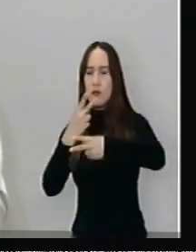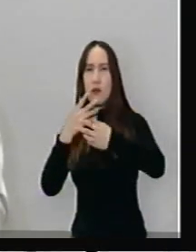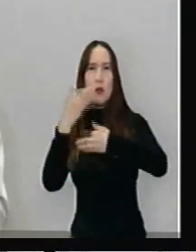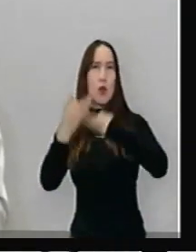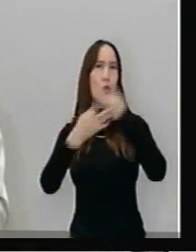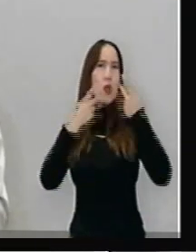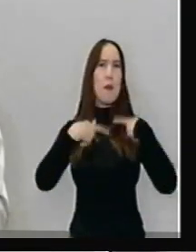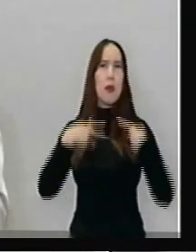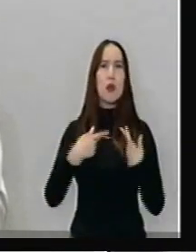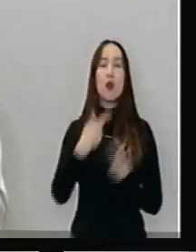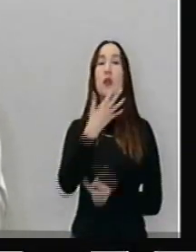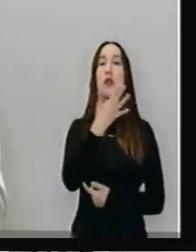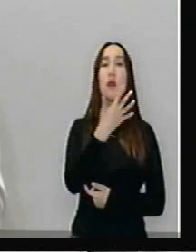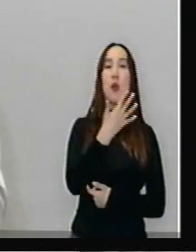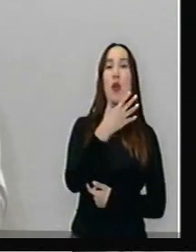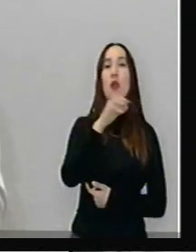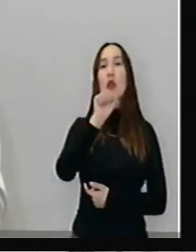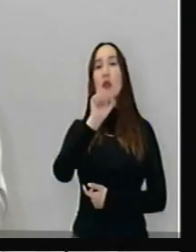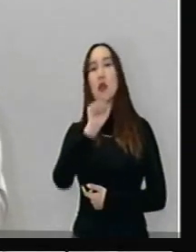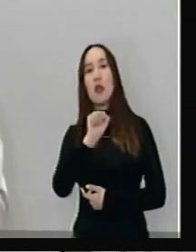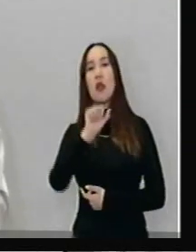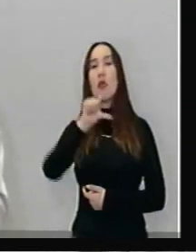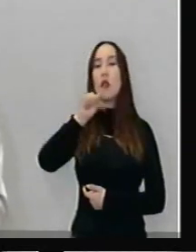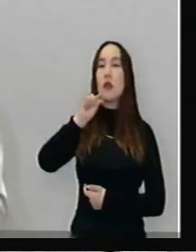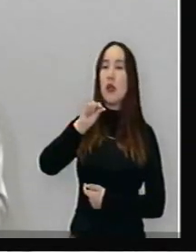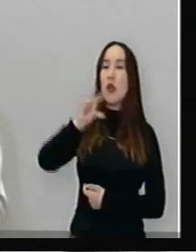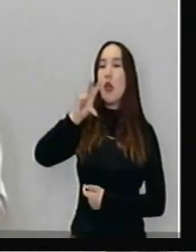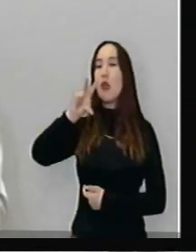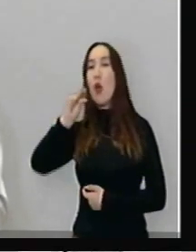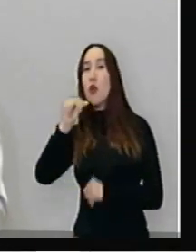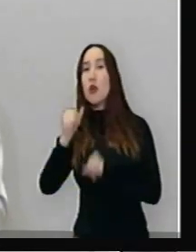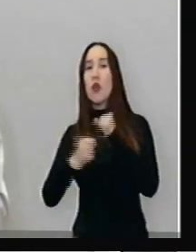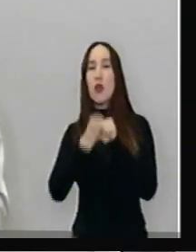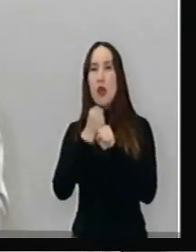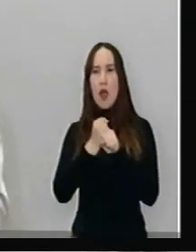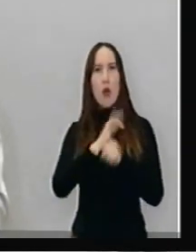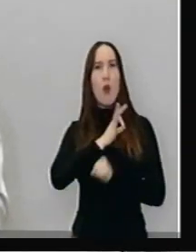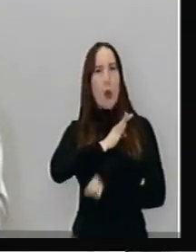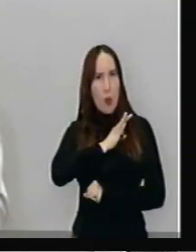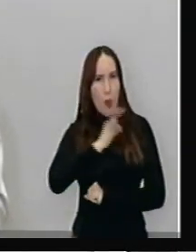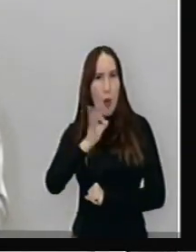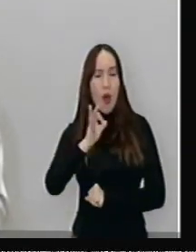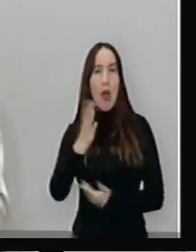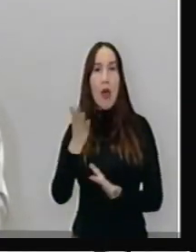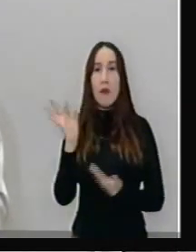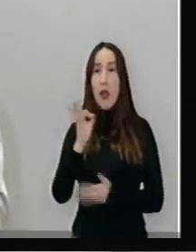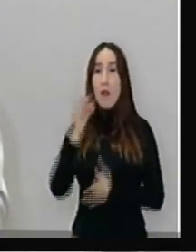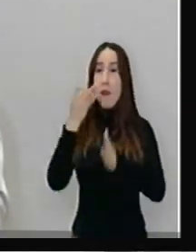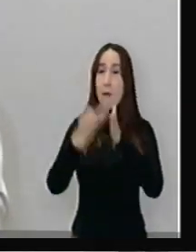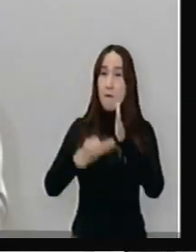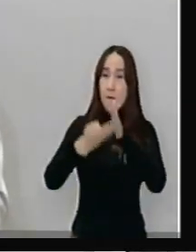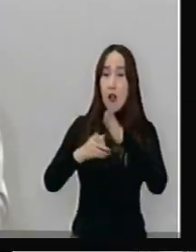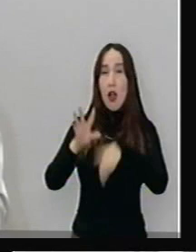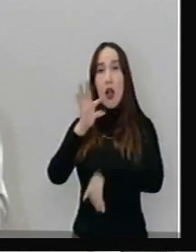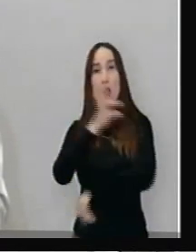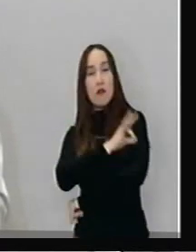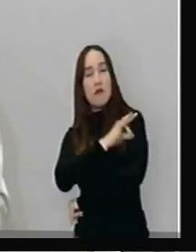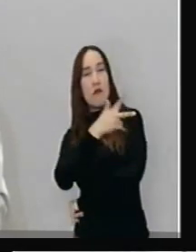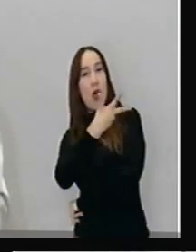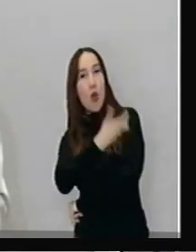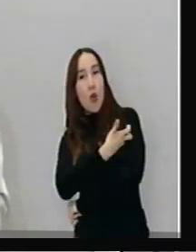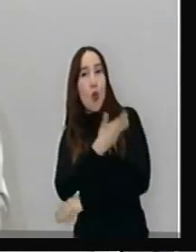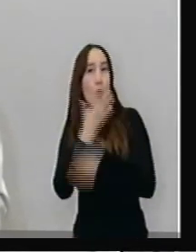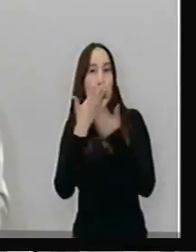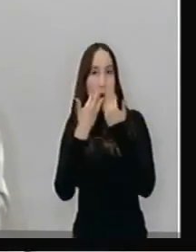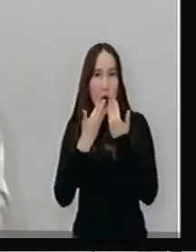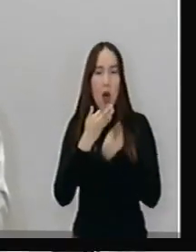personas de 50, de 60, 70, 80 años que no han iniciado su esquema de vacunación, que lo inicien en esta